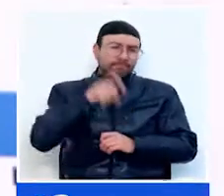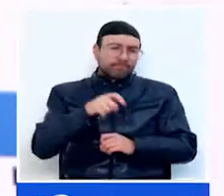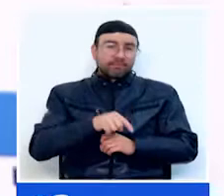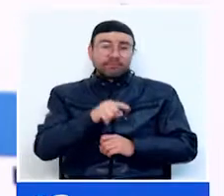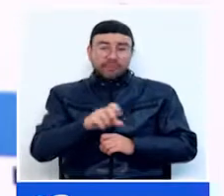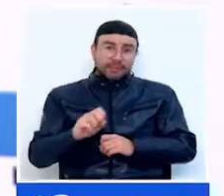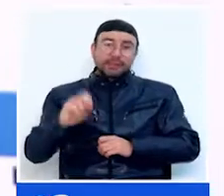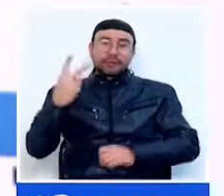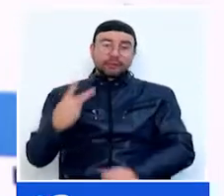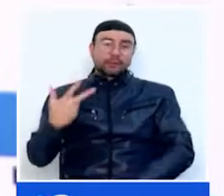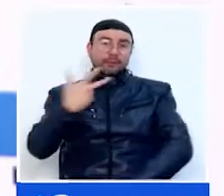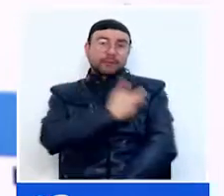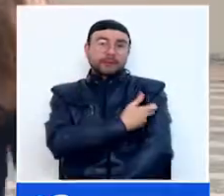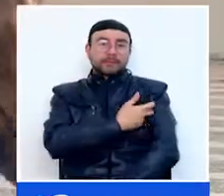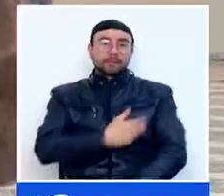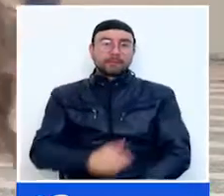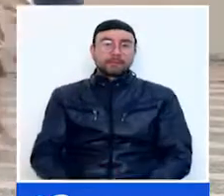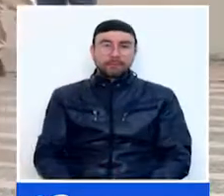segunda dosis.